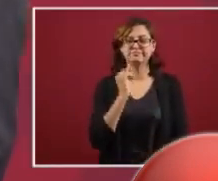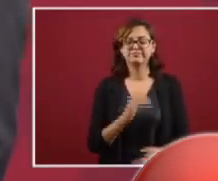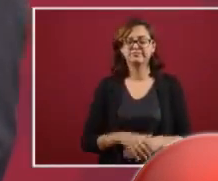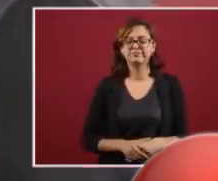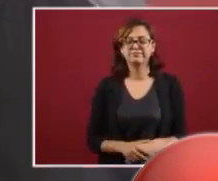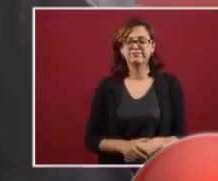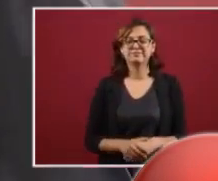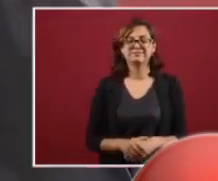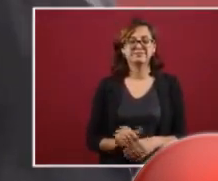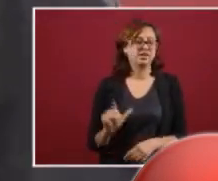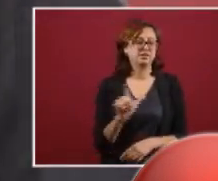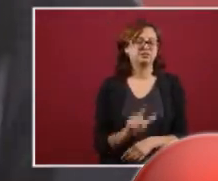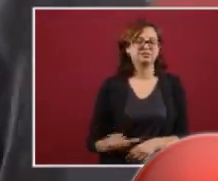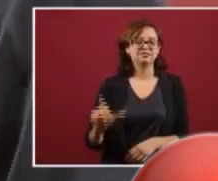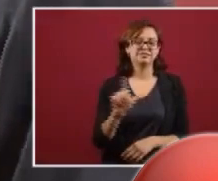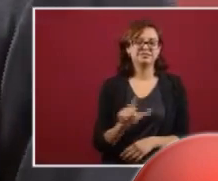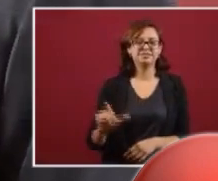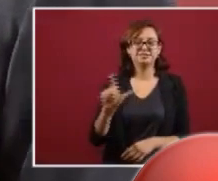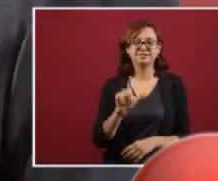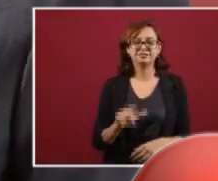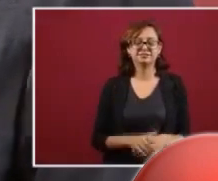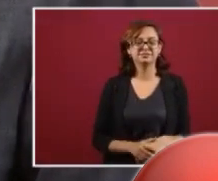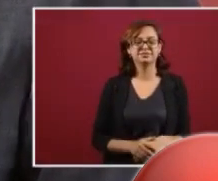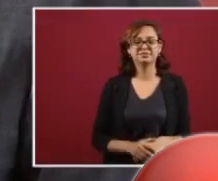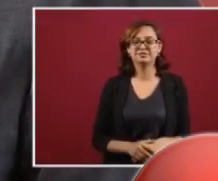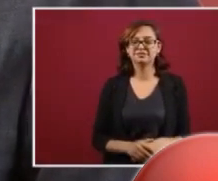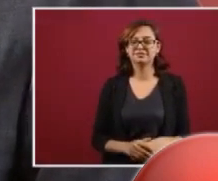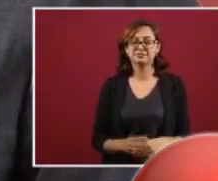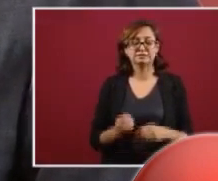es un informe detallado